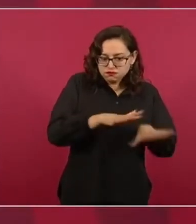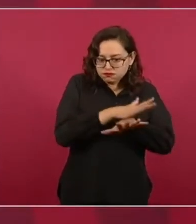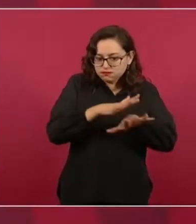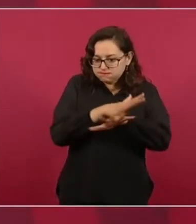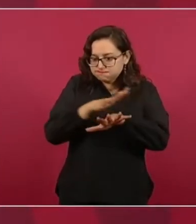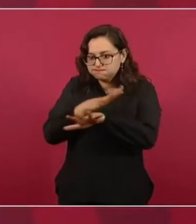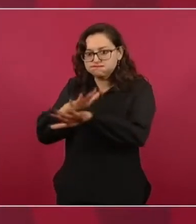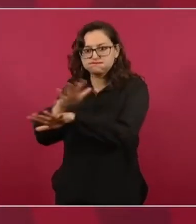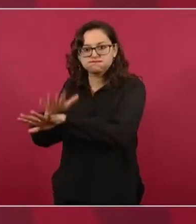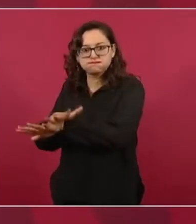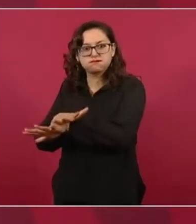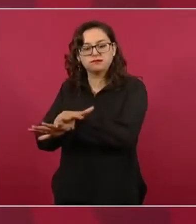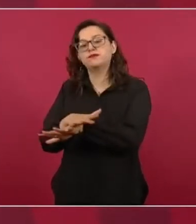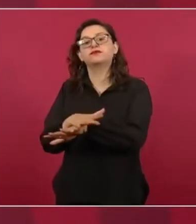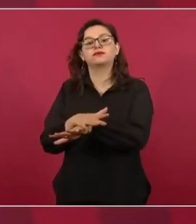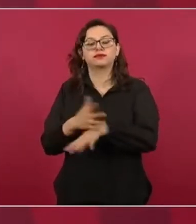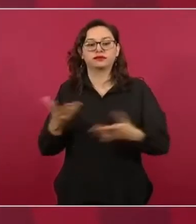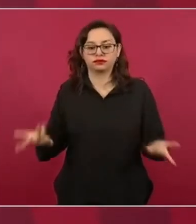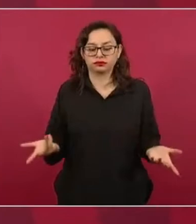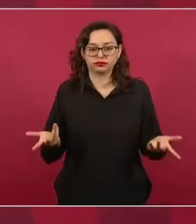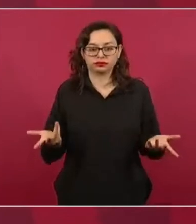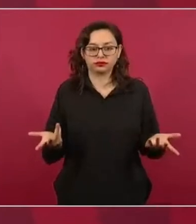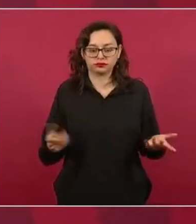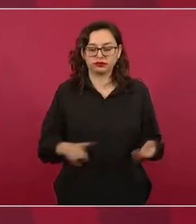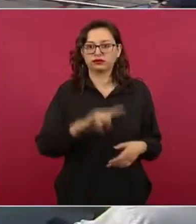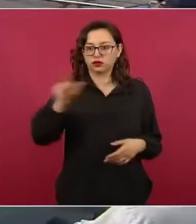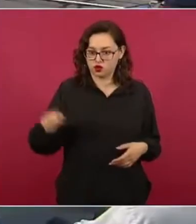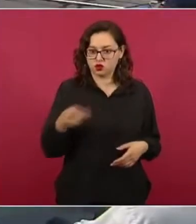Y luego, así en una mesa